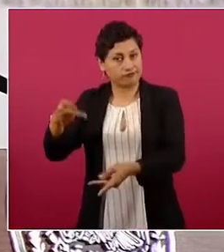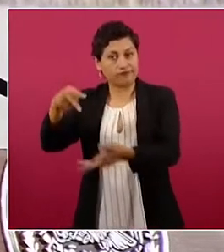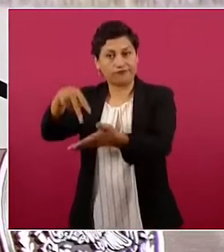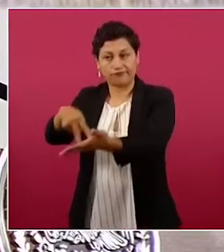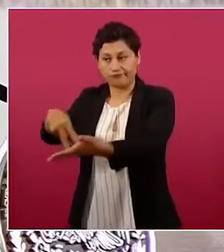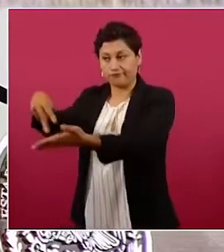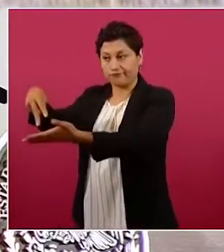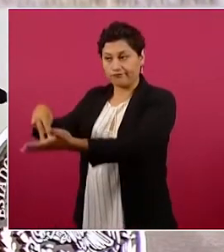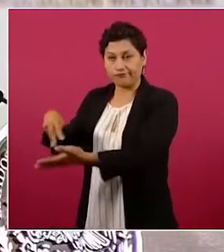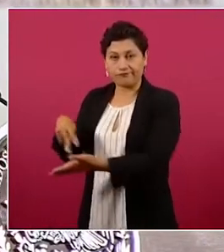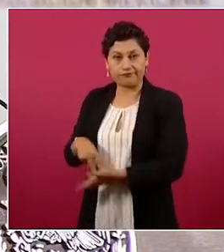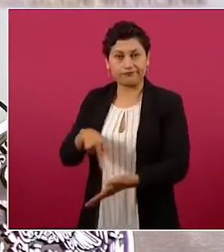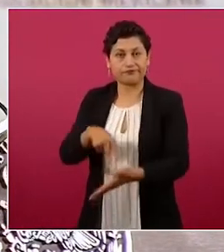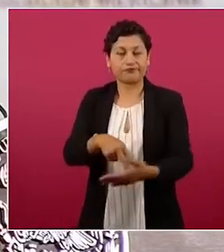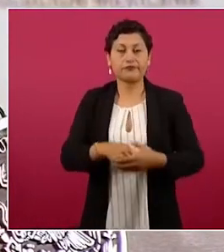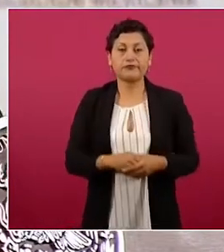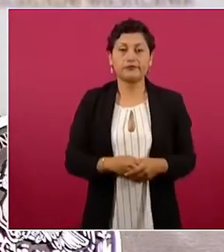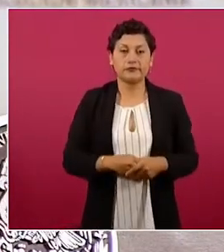Y desde